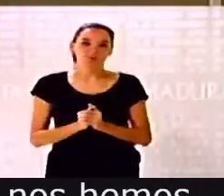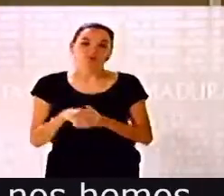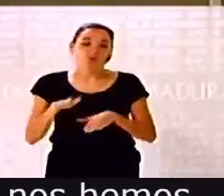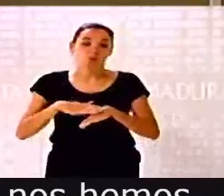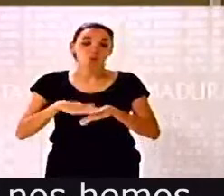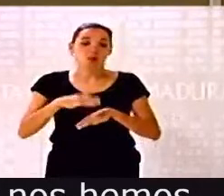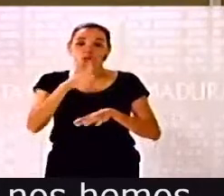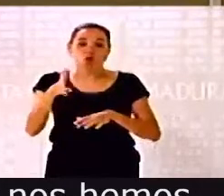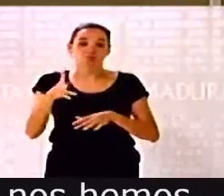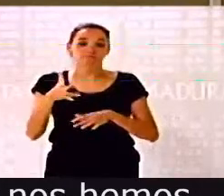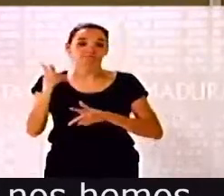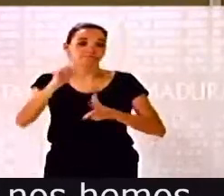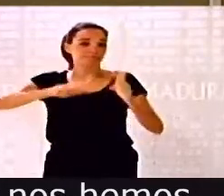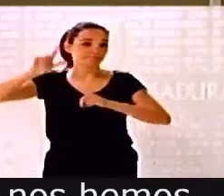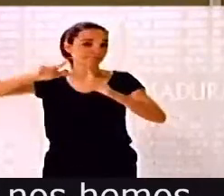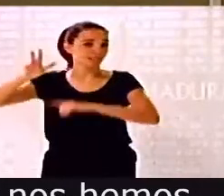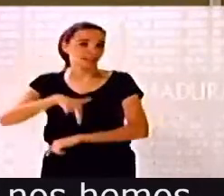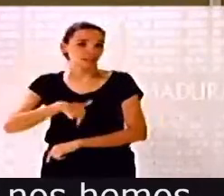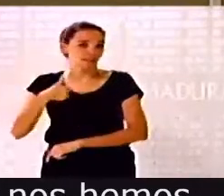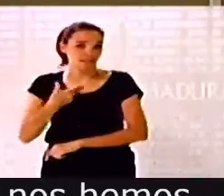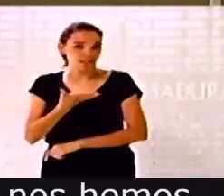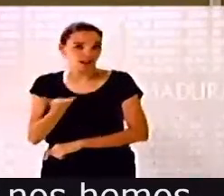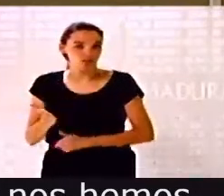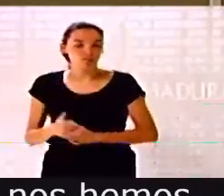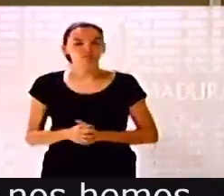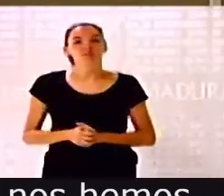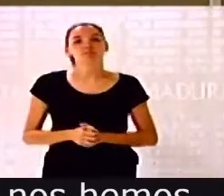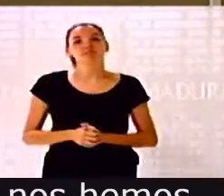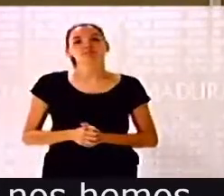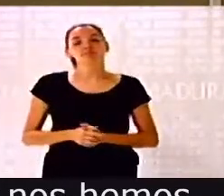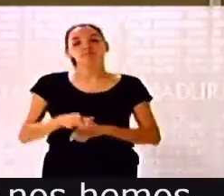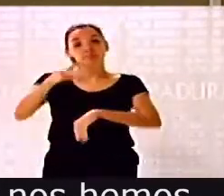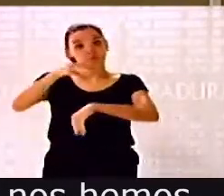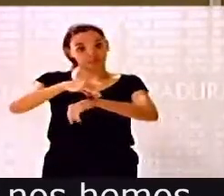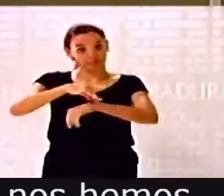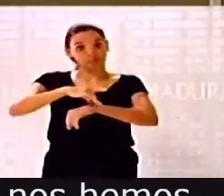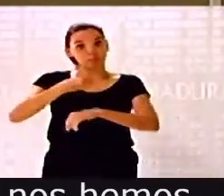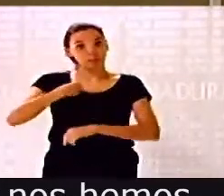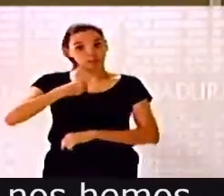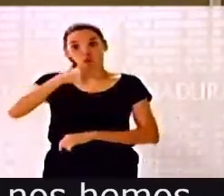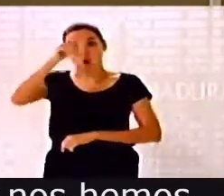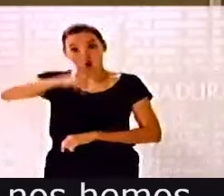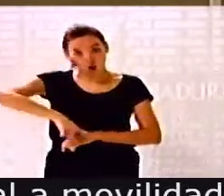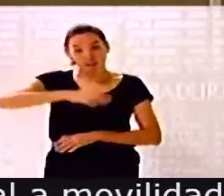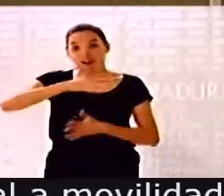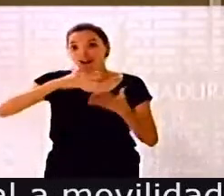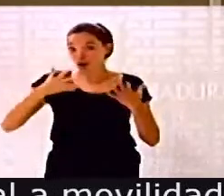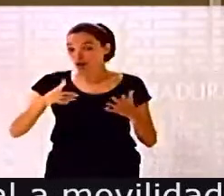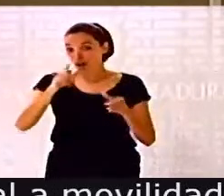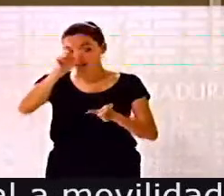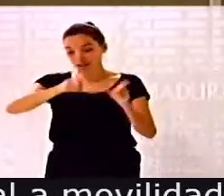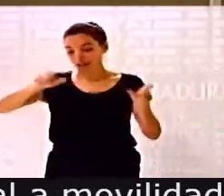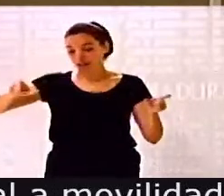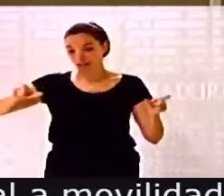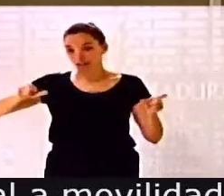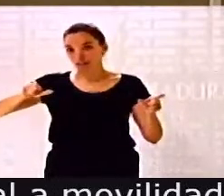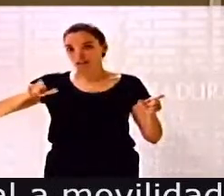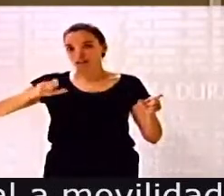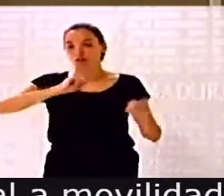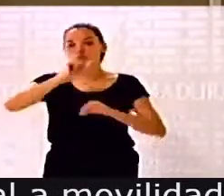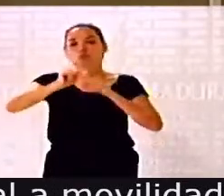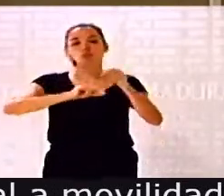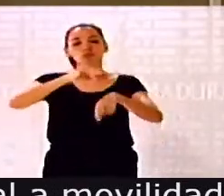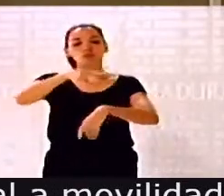la movilidad en general. Miren, los casos que estamos viendo hoy son los que se